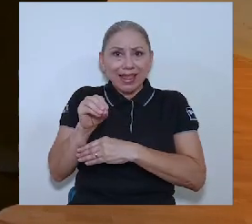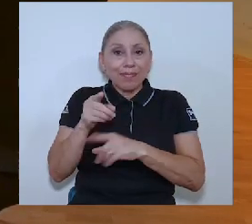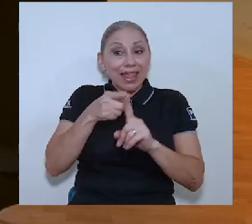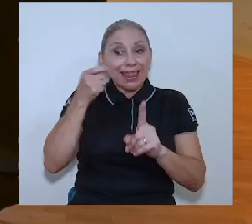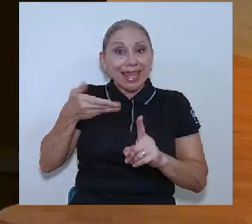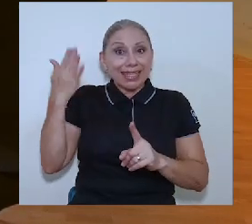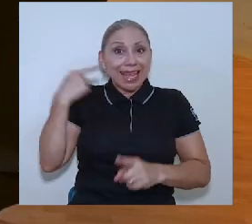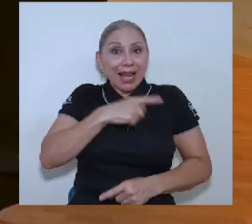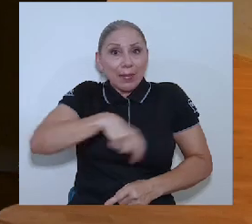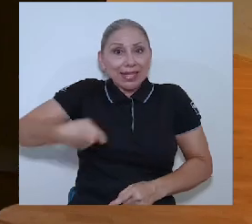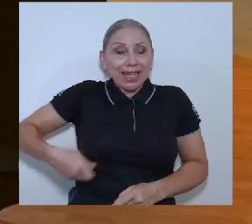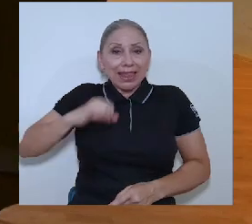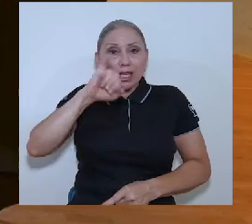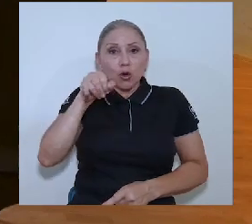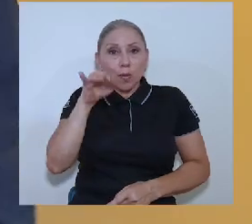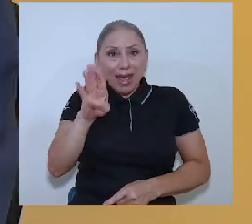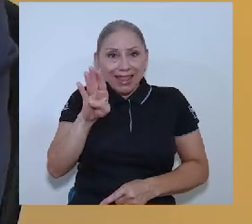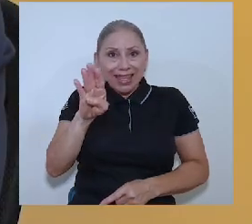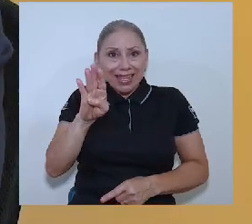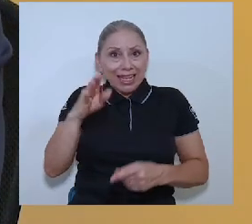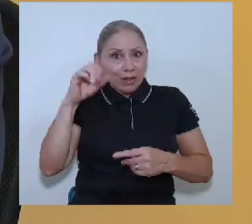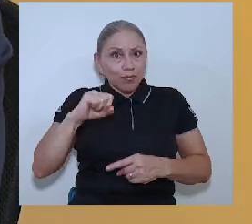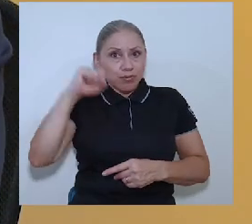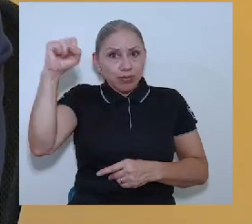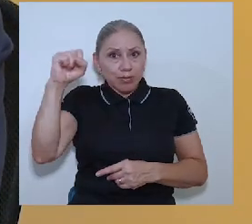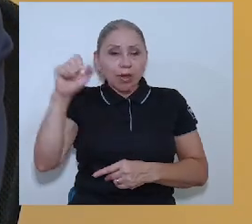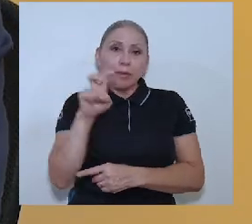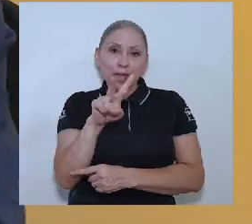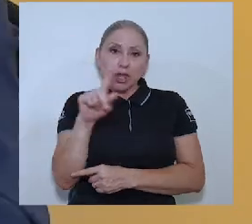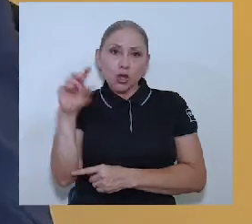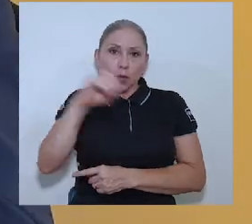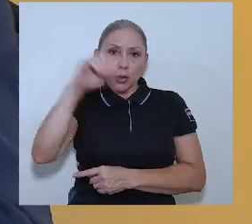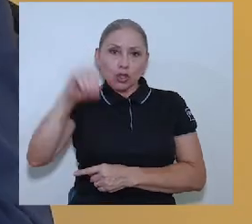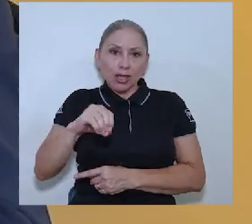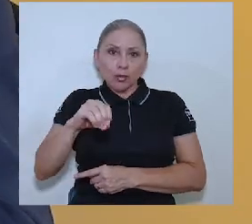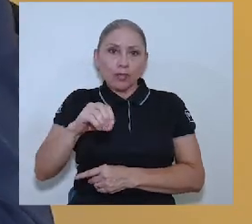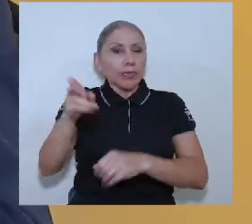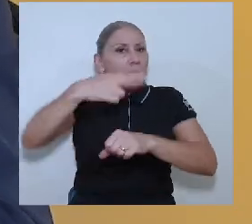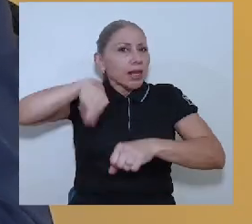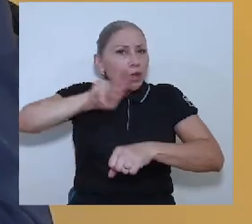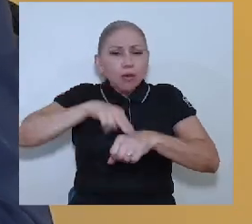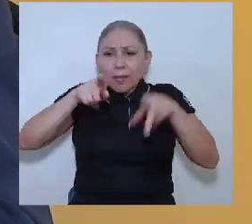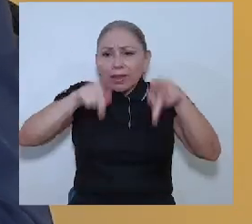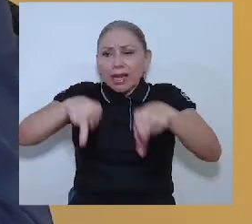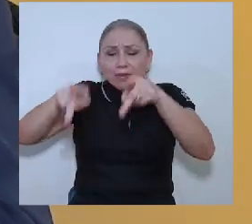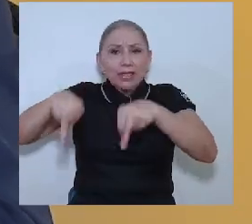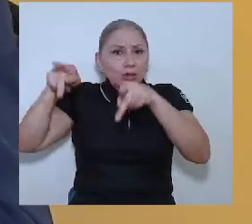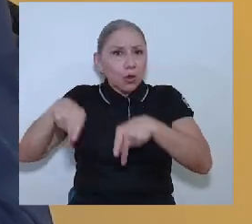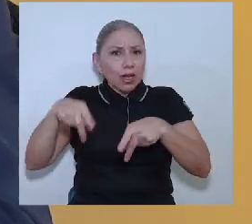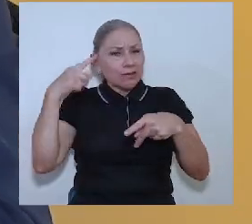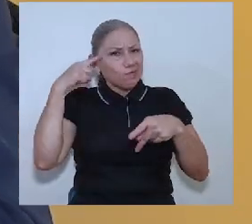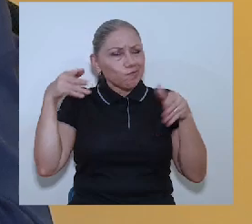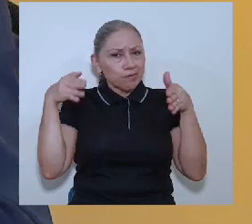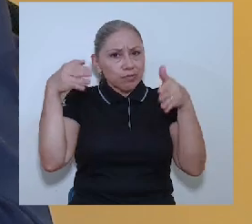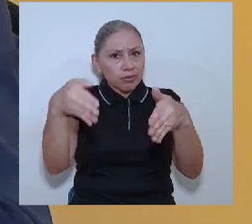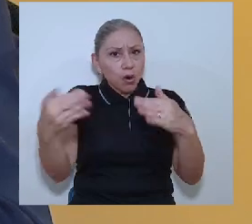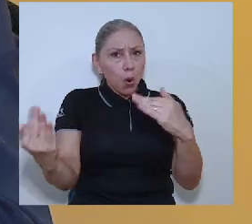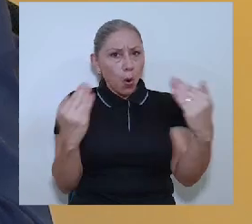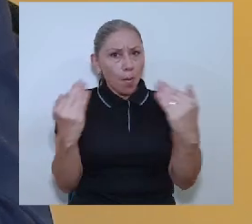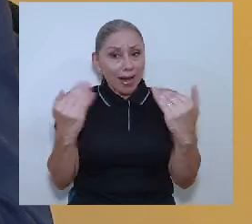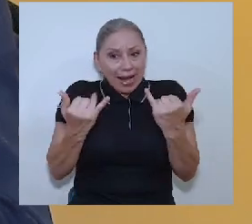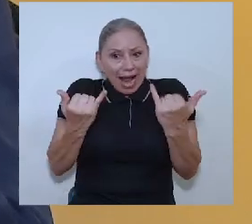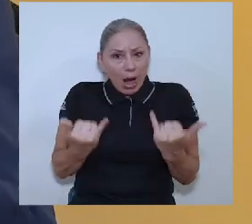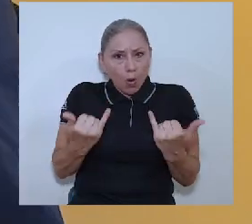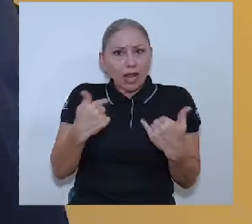Joe Biden llegó al poder, es del 21%. Y hay una tendencia natural en la población a comparar cómo yo estoy